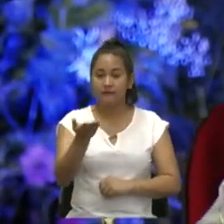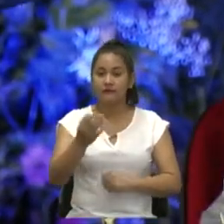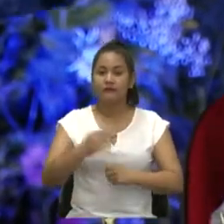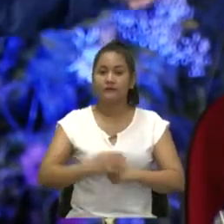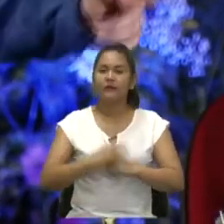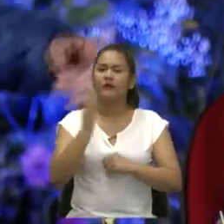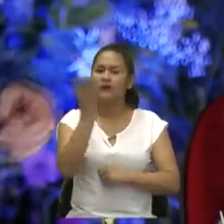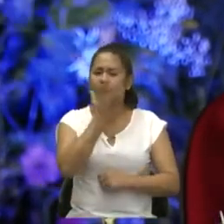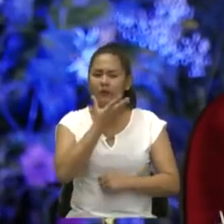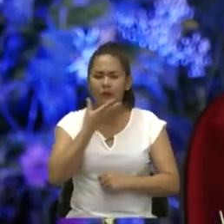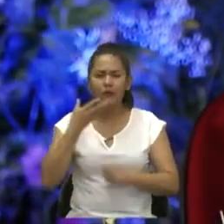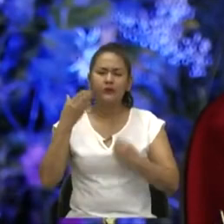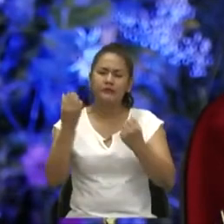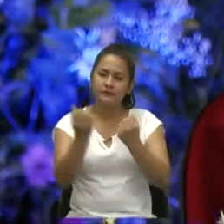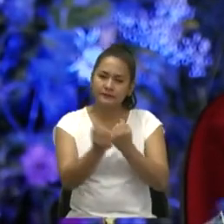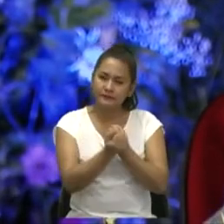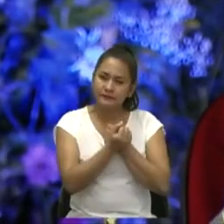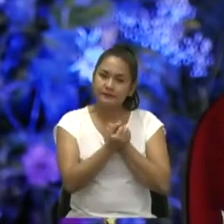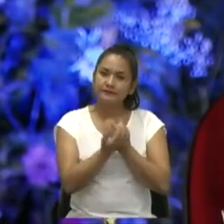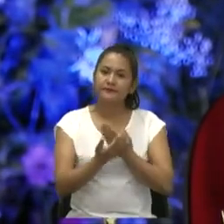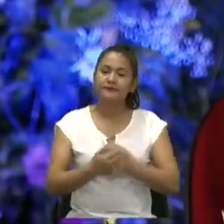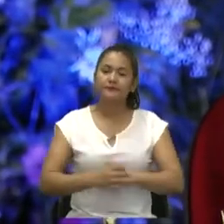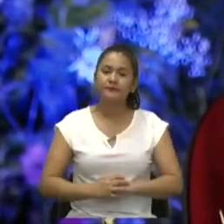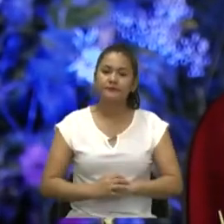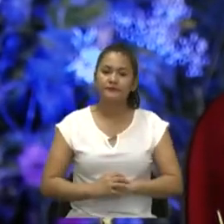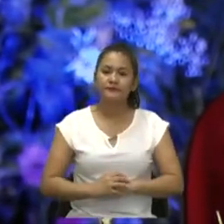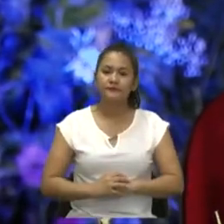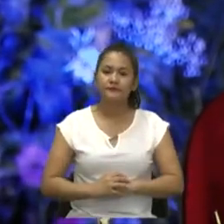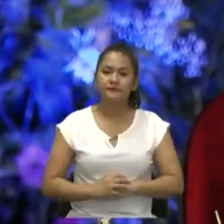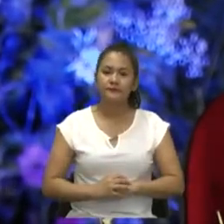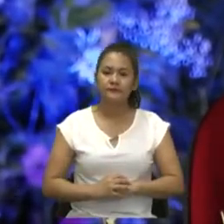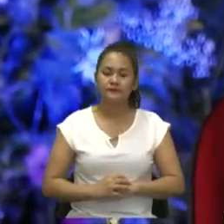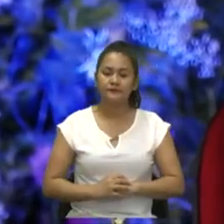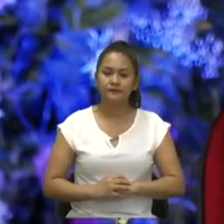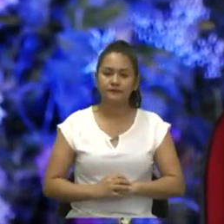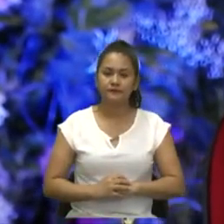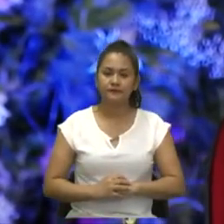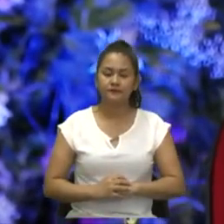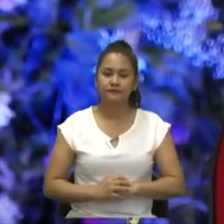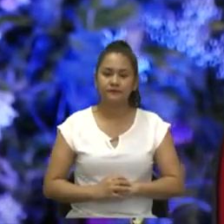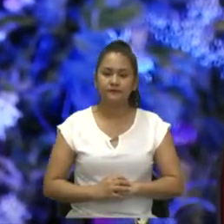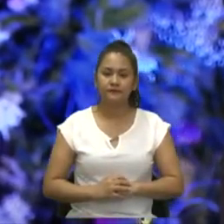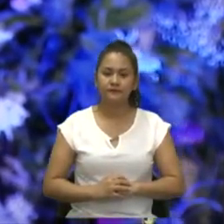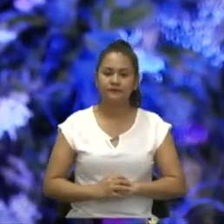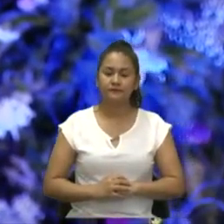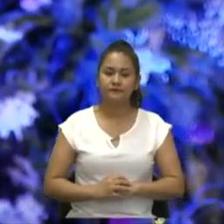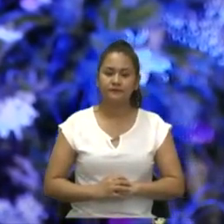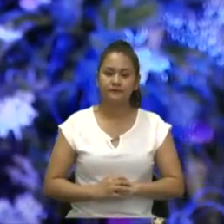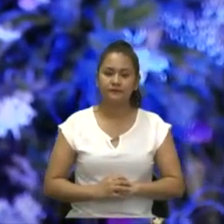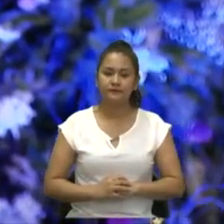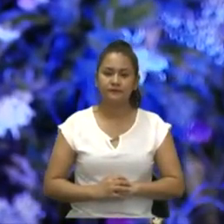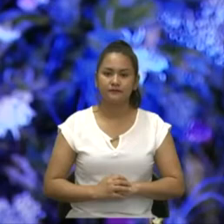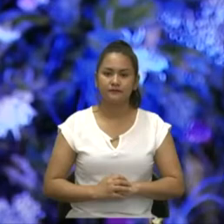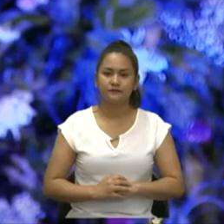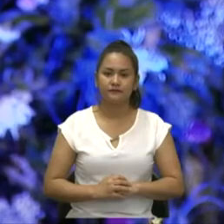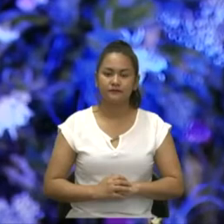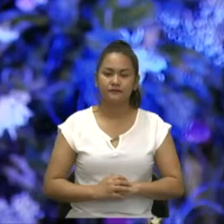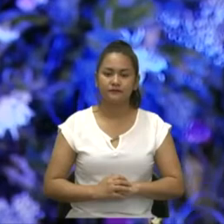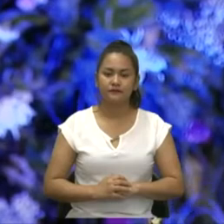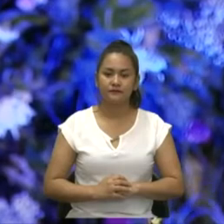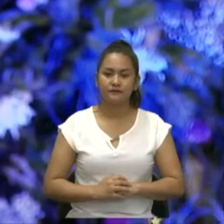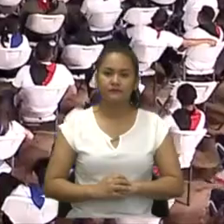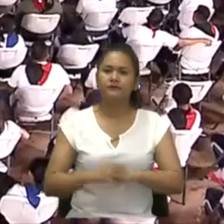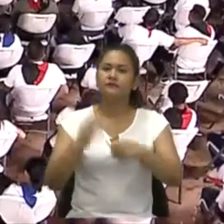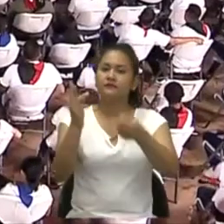como a nivel internacional. Dice una cosa y hace otra. Y se ha sabido que el hijo de la